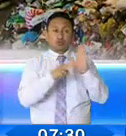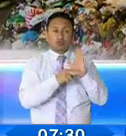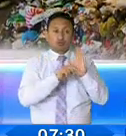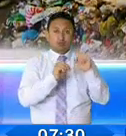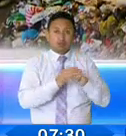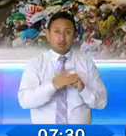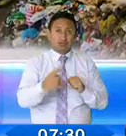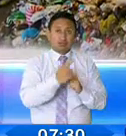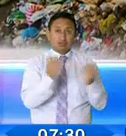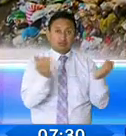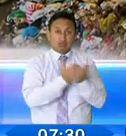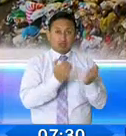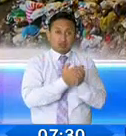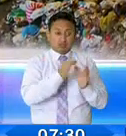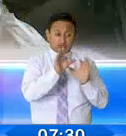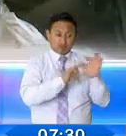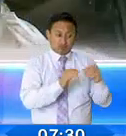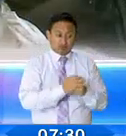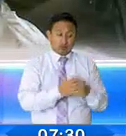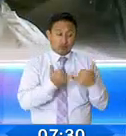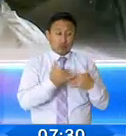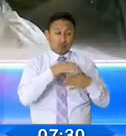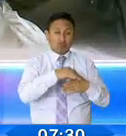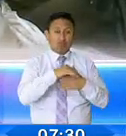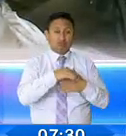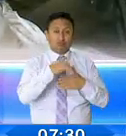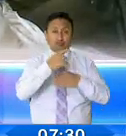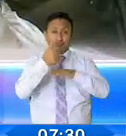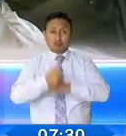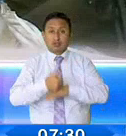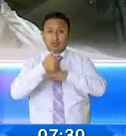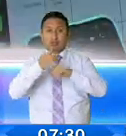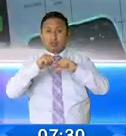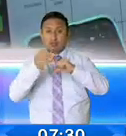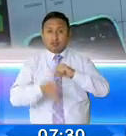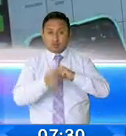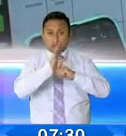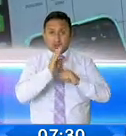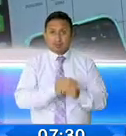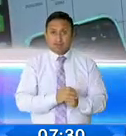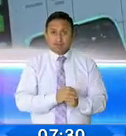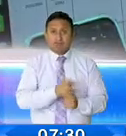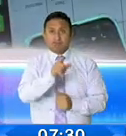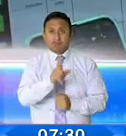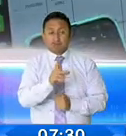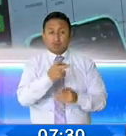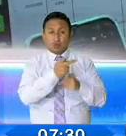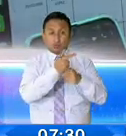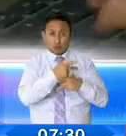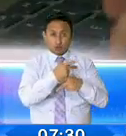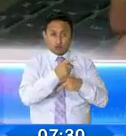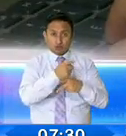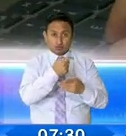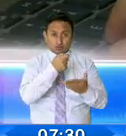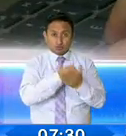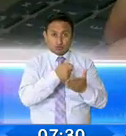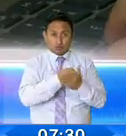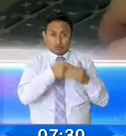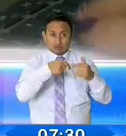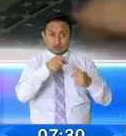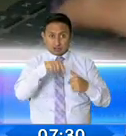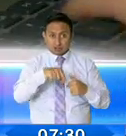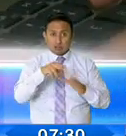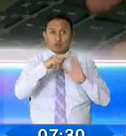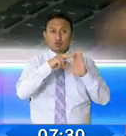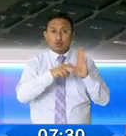estos desechos es una materia pendiente de las autoridades y la sociedad. Los consumidores y productores de los mismos aún no cuentan con una